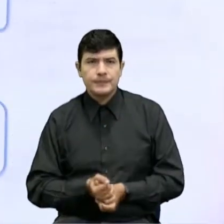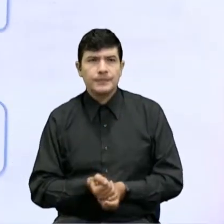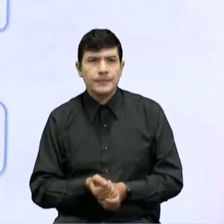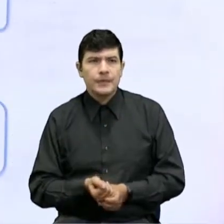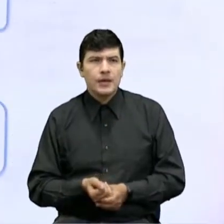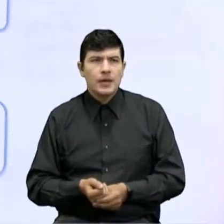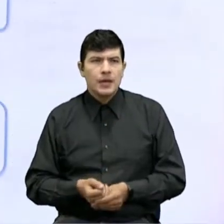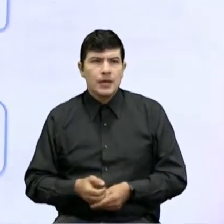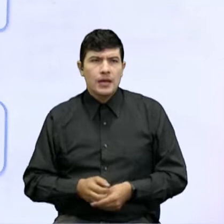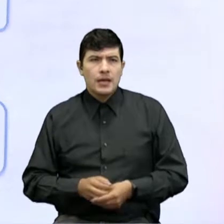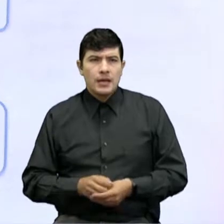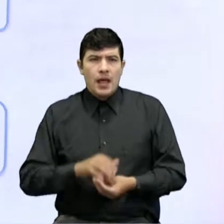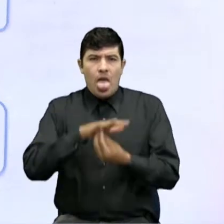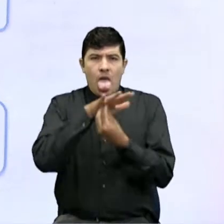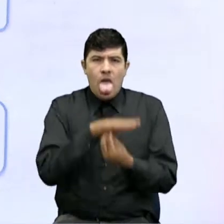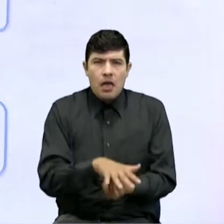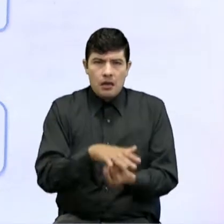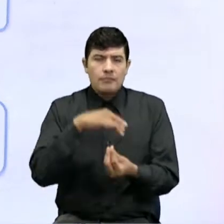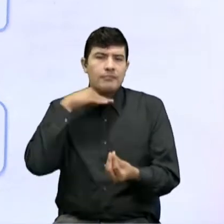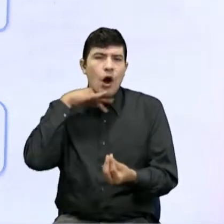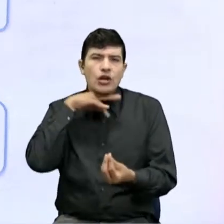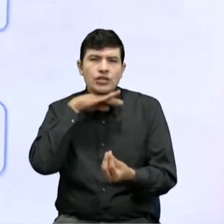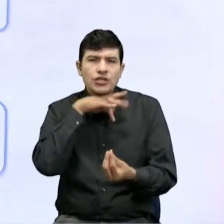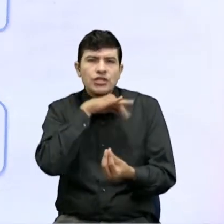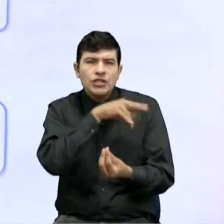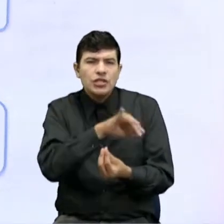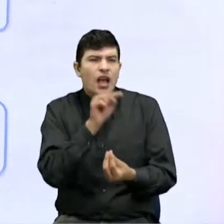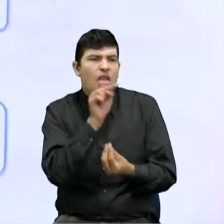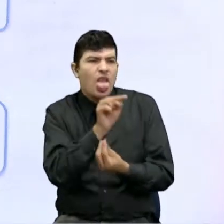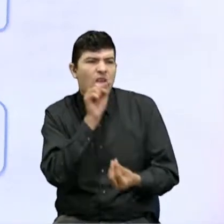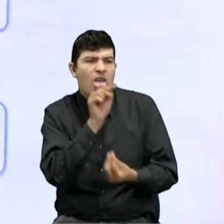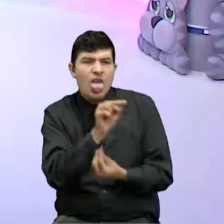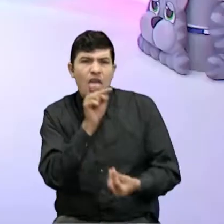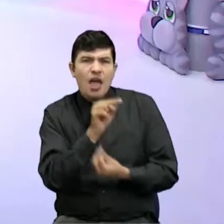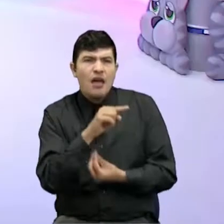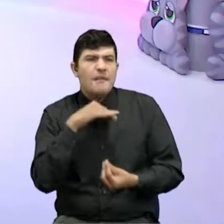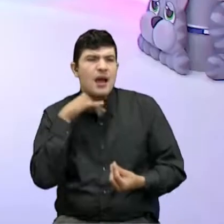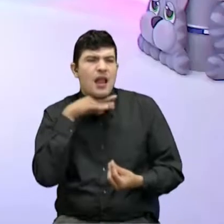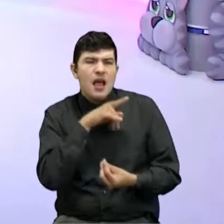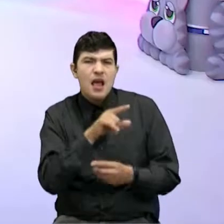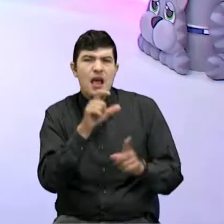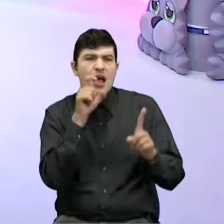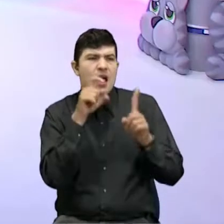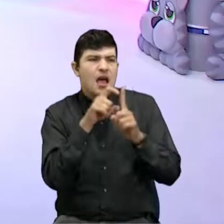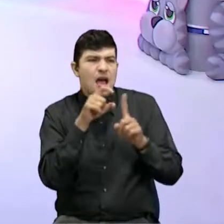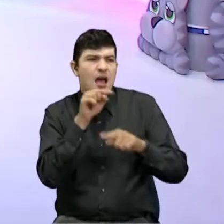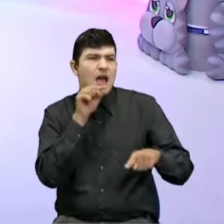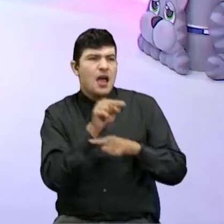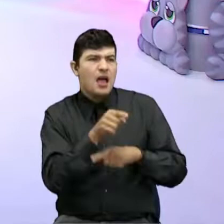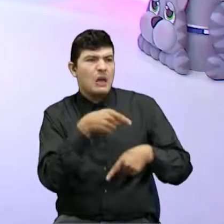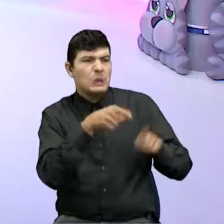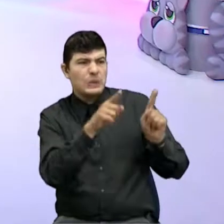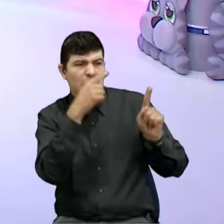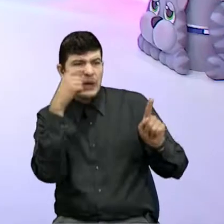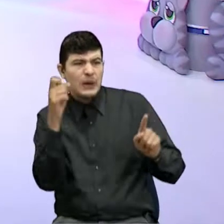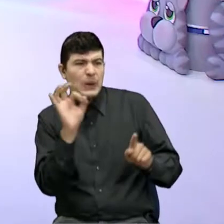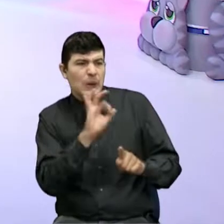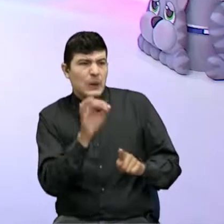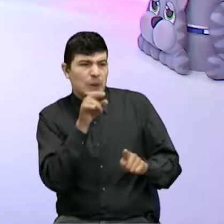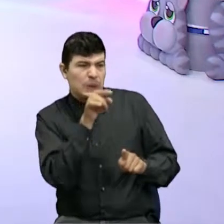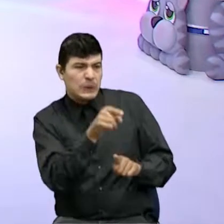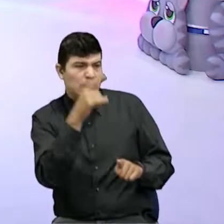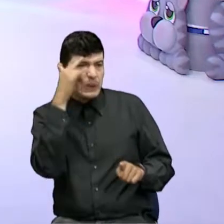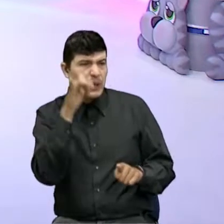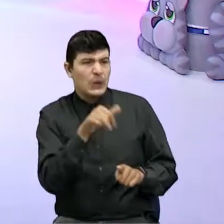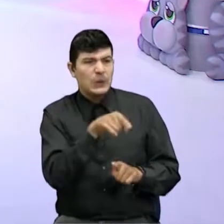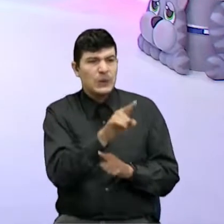te insultan, te menosprecian, te hacen escarnio en público, ¿sí? Cuando intentan ridiculizarte en todo momento, ¡ay, qué tan feo, que no sé qué, que ese